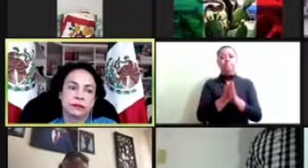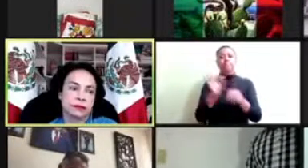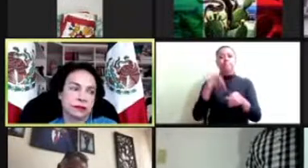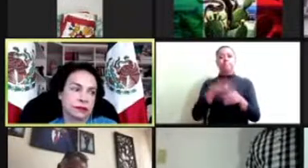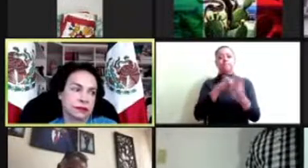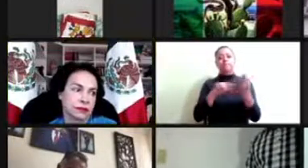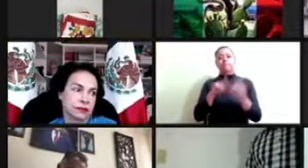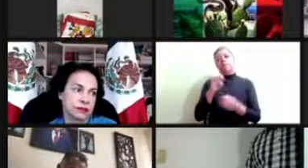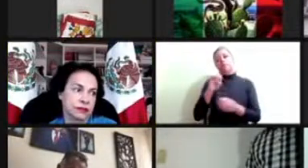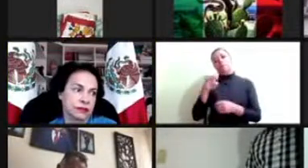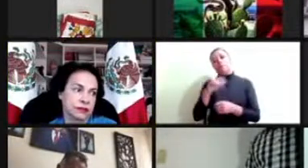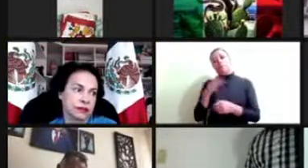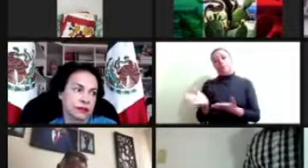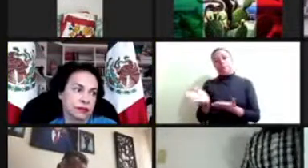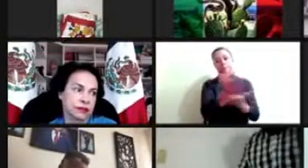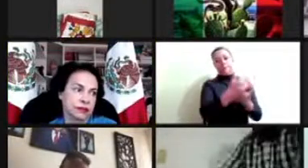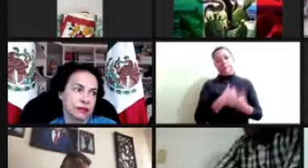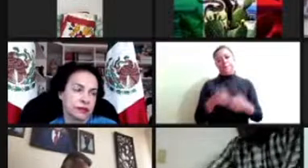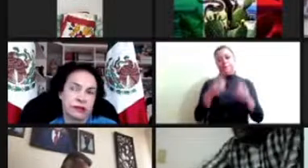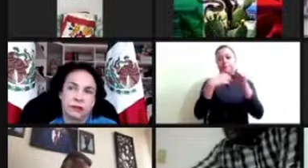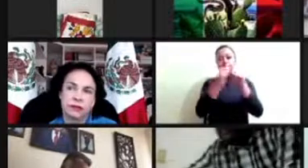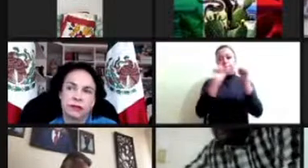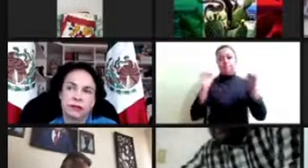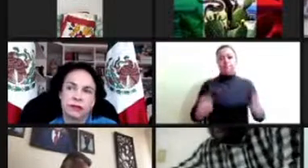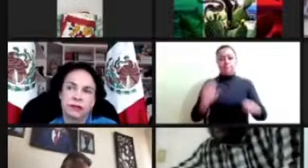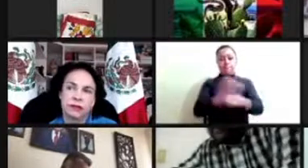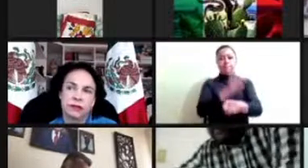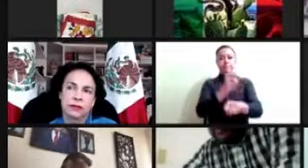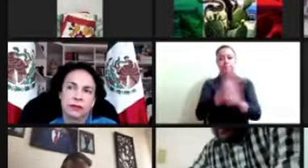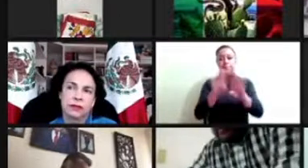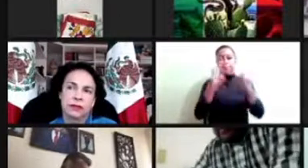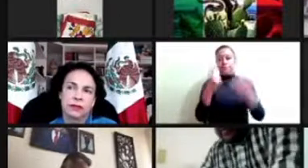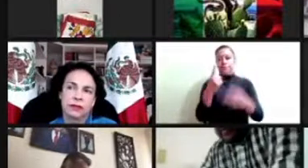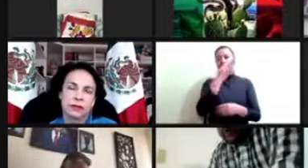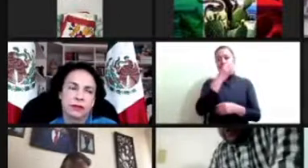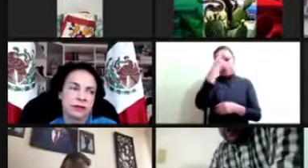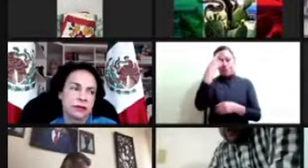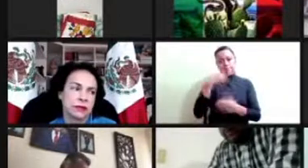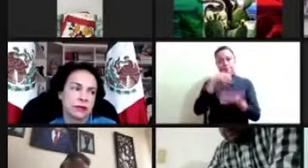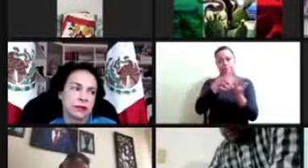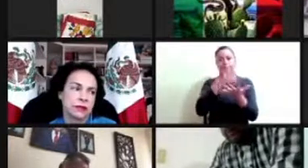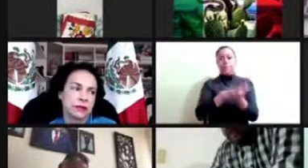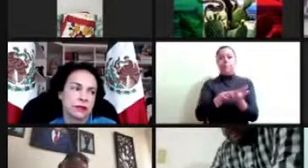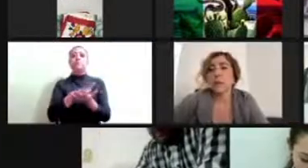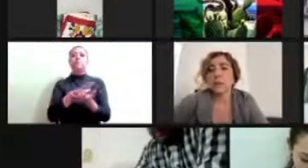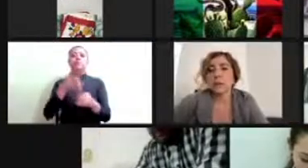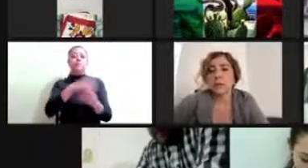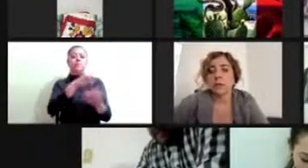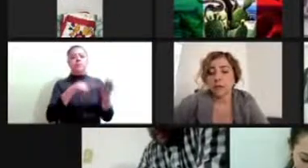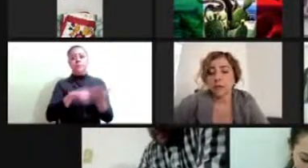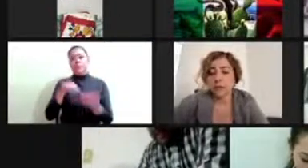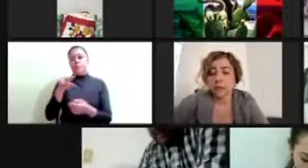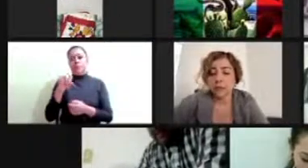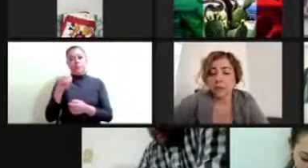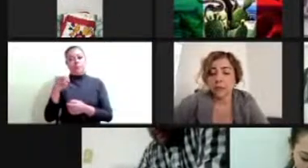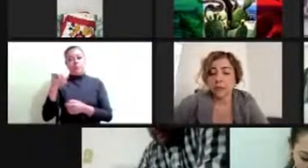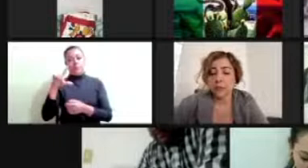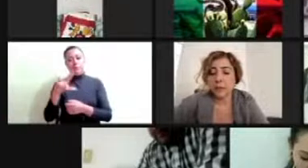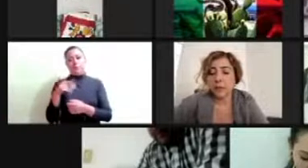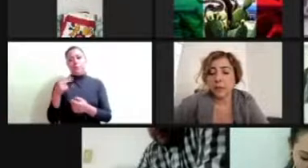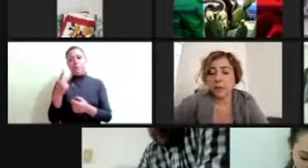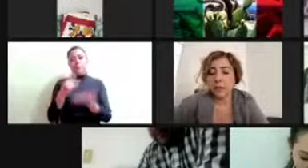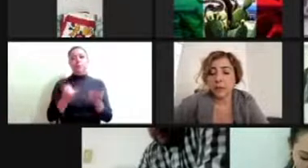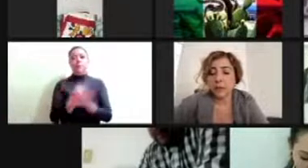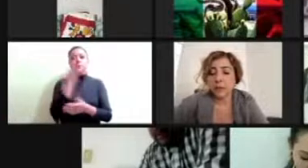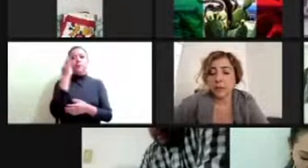Ábrase el sistema electrónico hasta por un minuto con la finalidad de recoger la votación nominal del dictamen en lo general y en lo particular en un solo